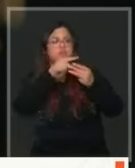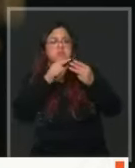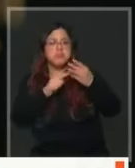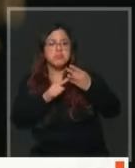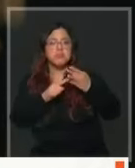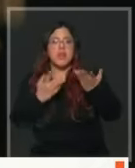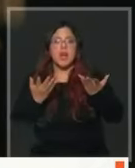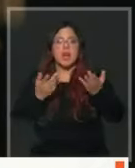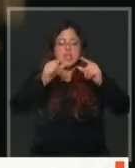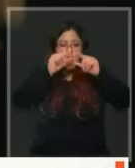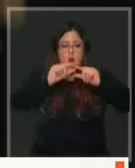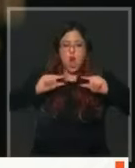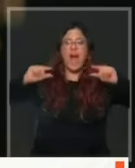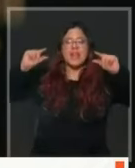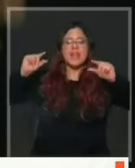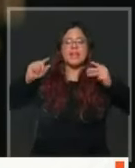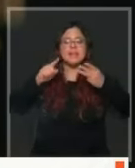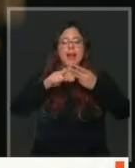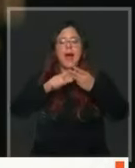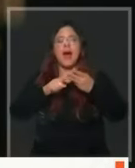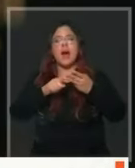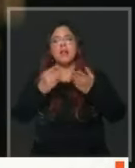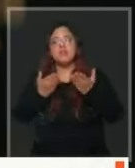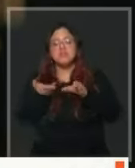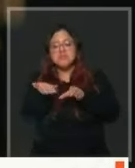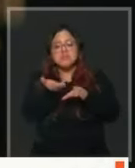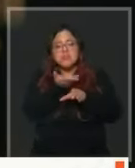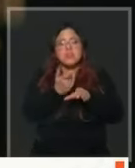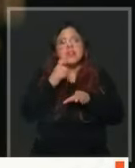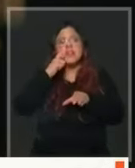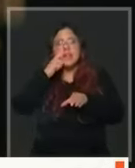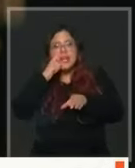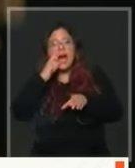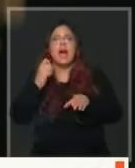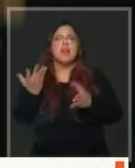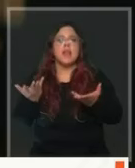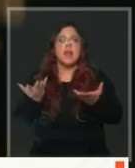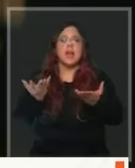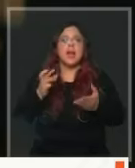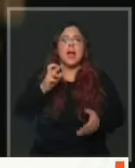longaniza, cortes de carnes, plateadas al jugo,